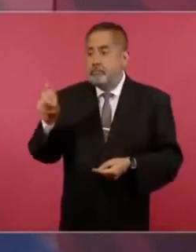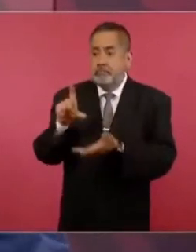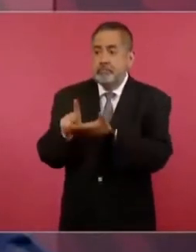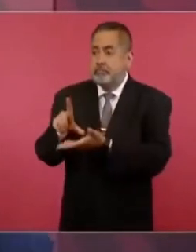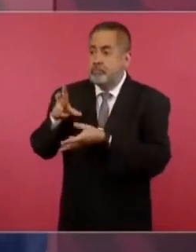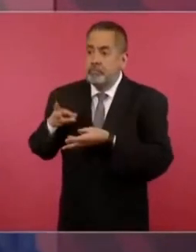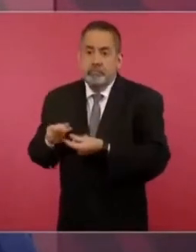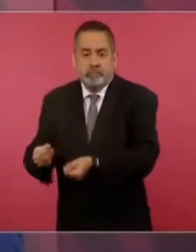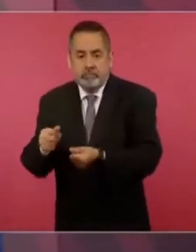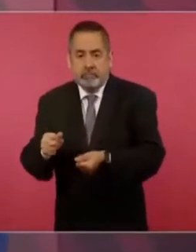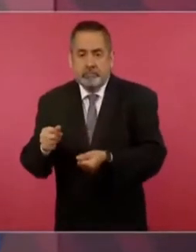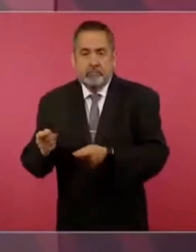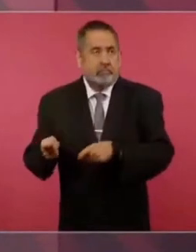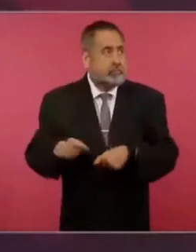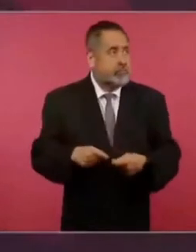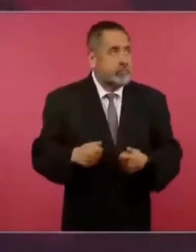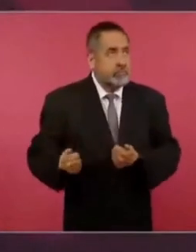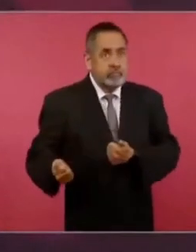y ni siquiera